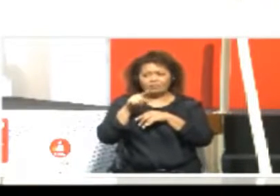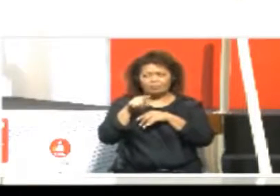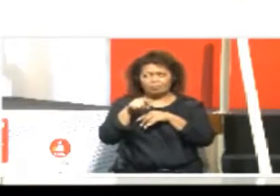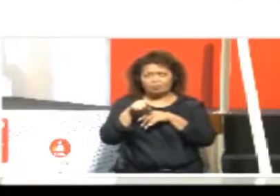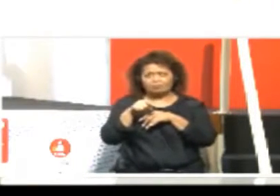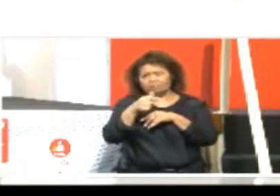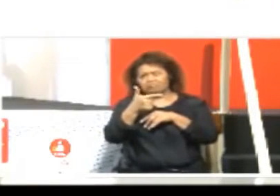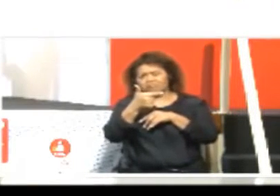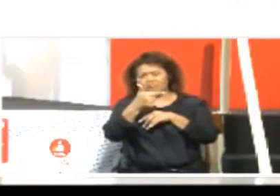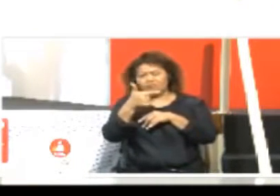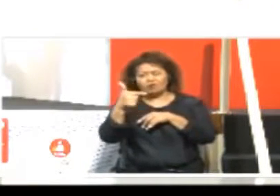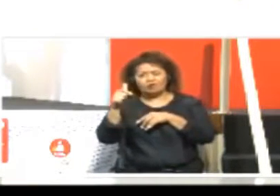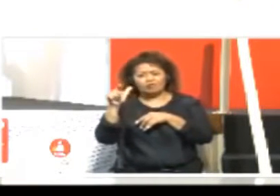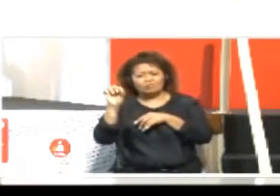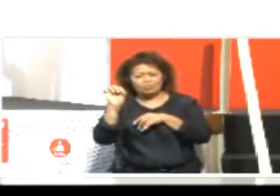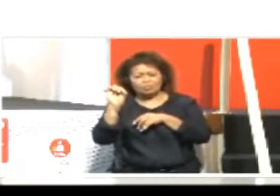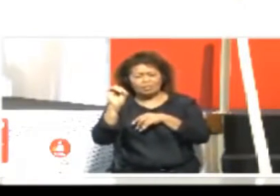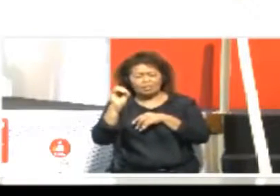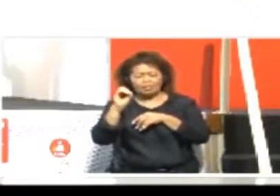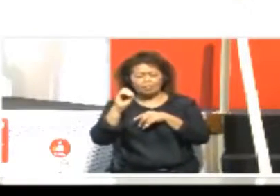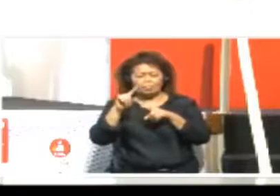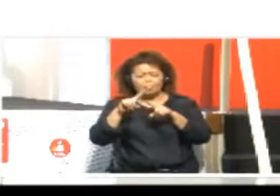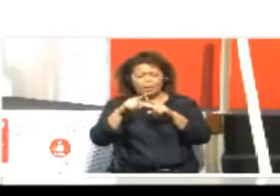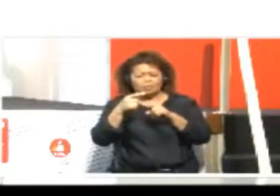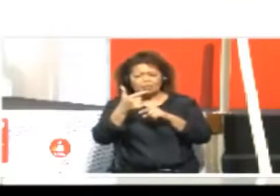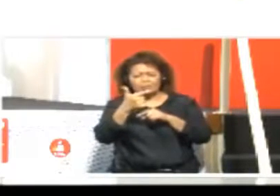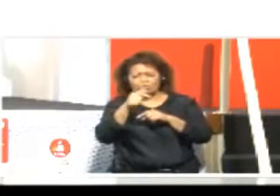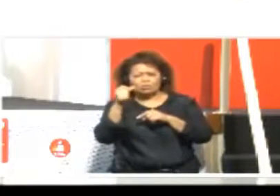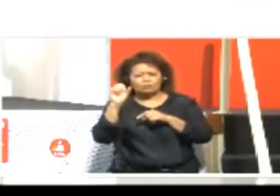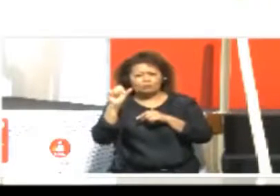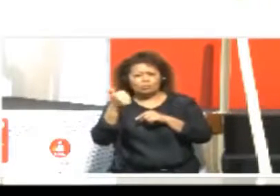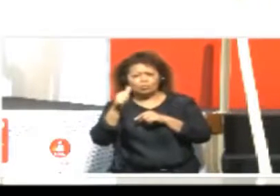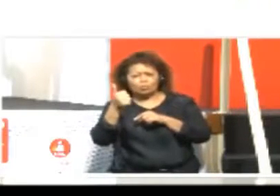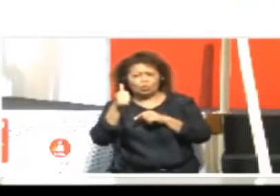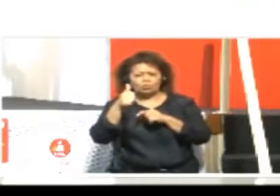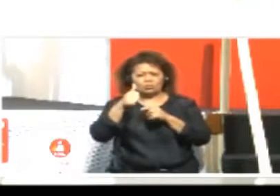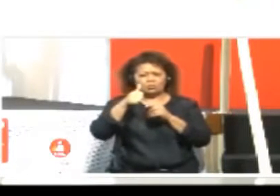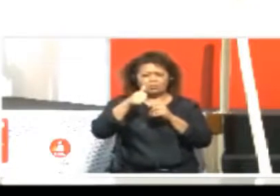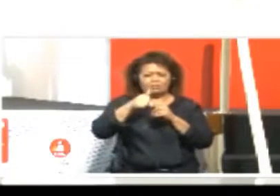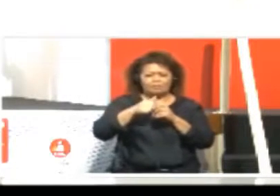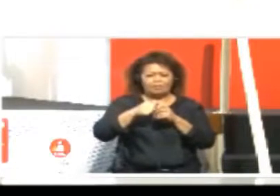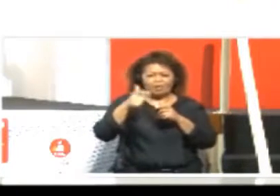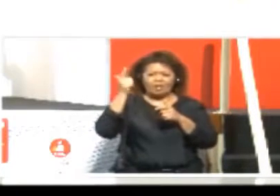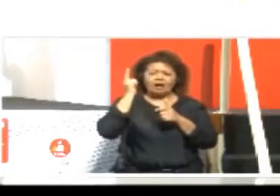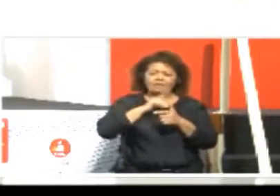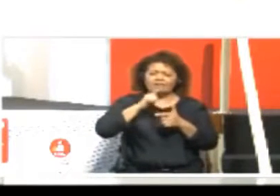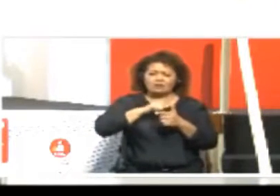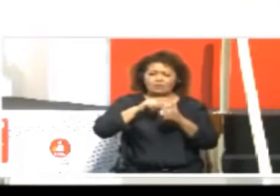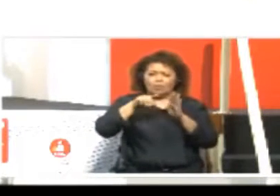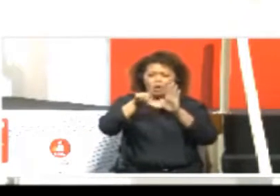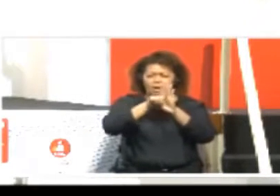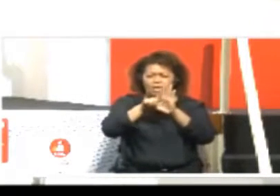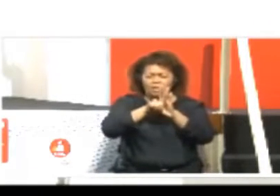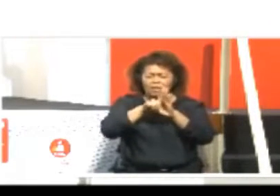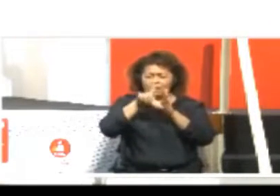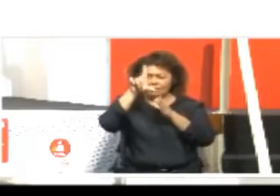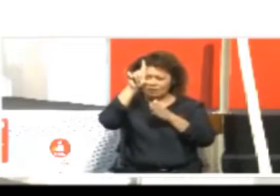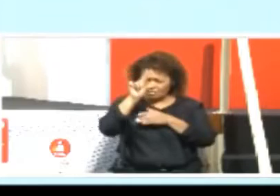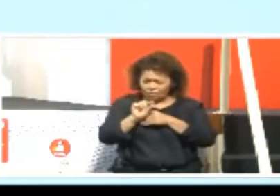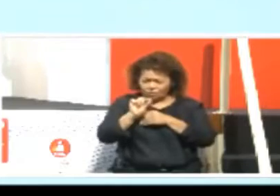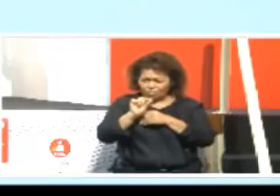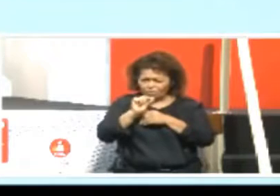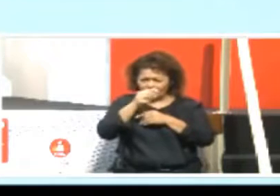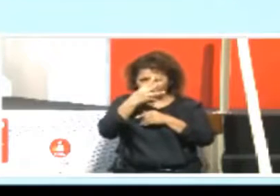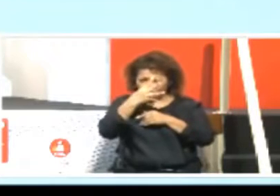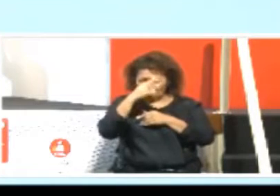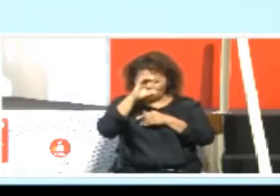empezó a implementar en el 2011. Entonces, era de crecer el presupuesto del 40%, la deuda del 40